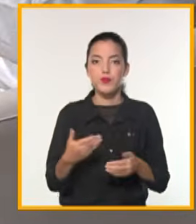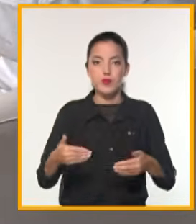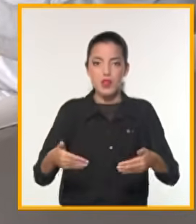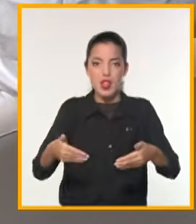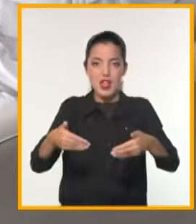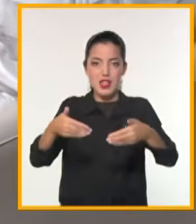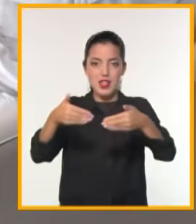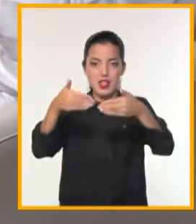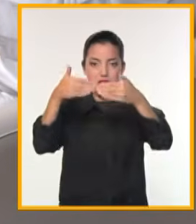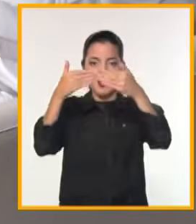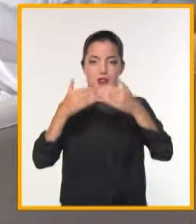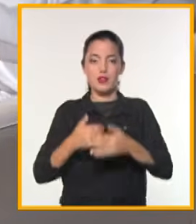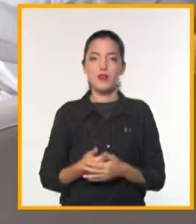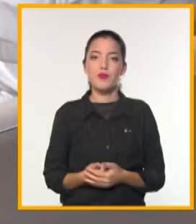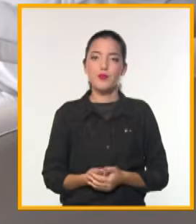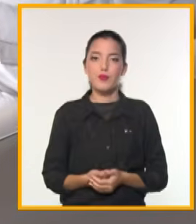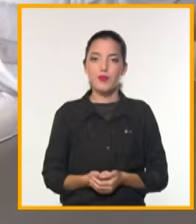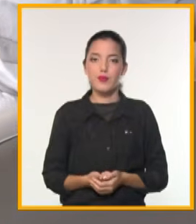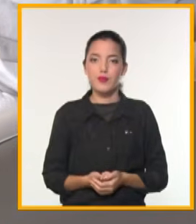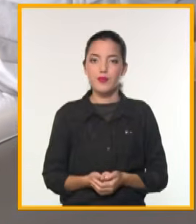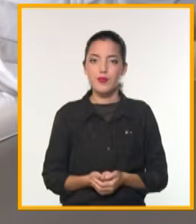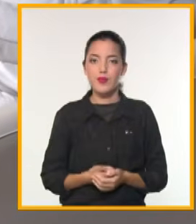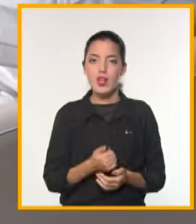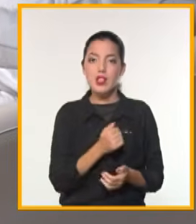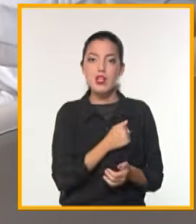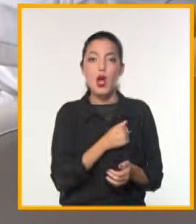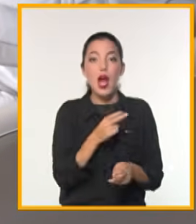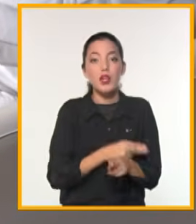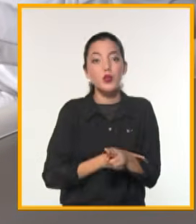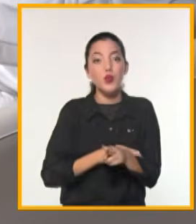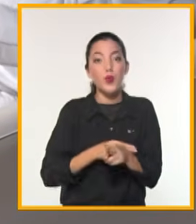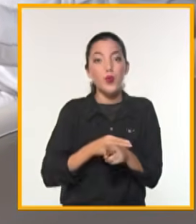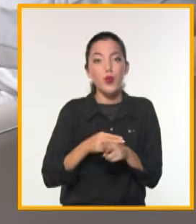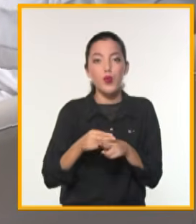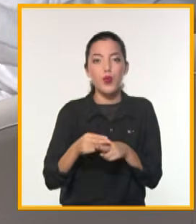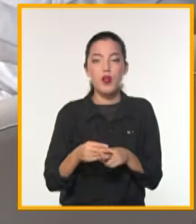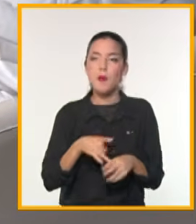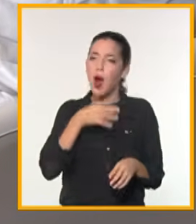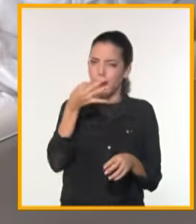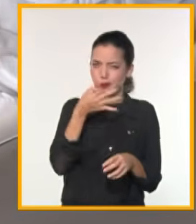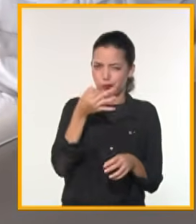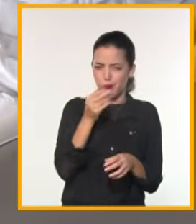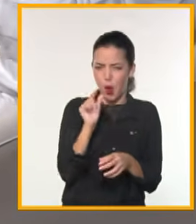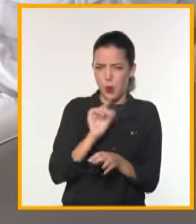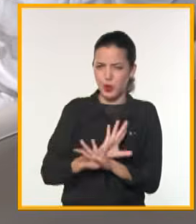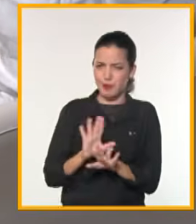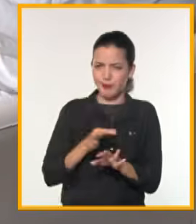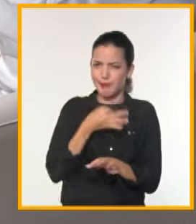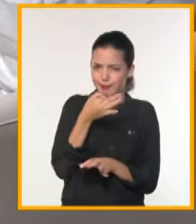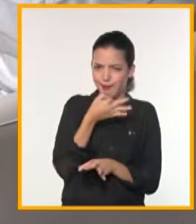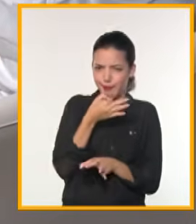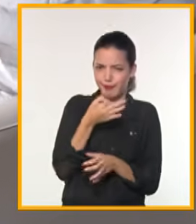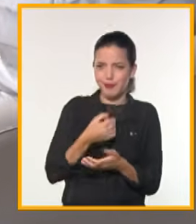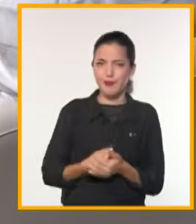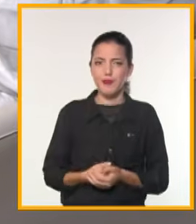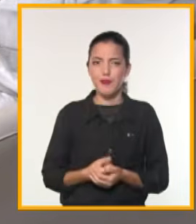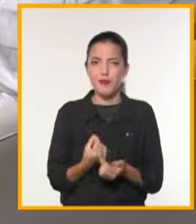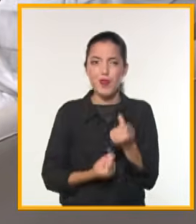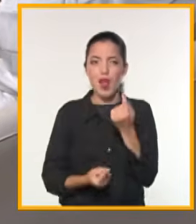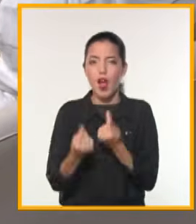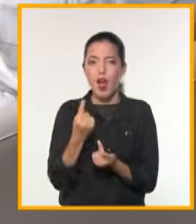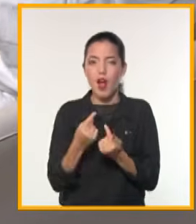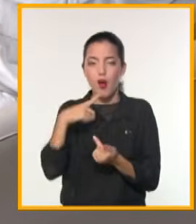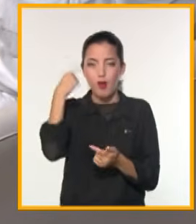mismo. y logró hacer historia. Vamos a hablar un poquito de eso, Jorge, porque si algo caracteriza, y yo creo que